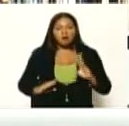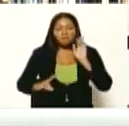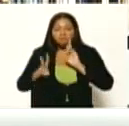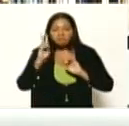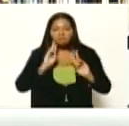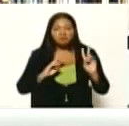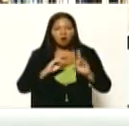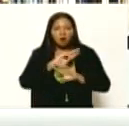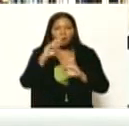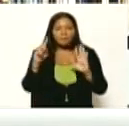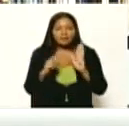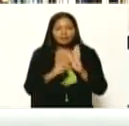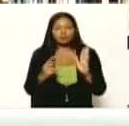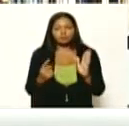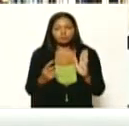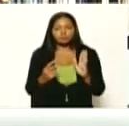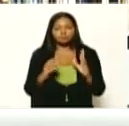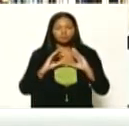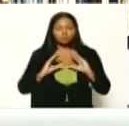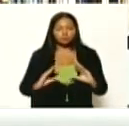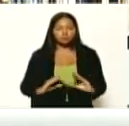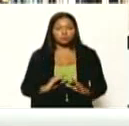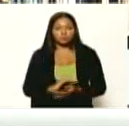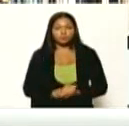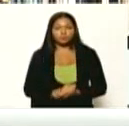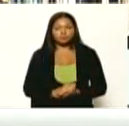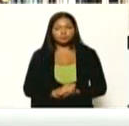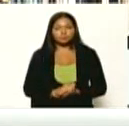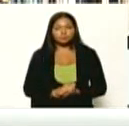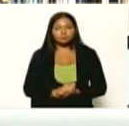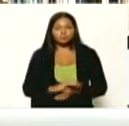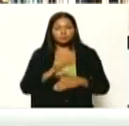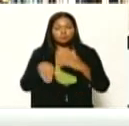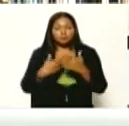el 100% del cuerpo humano, hasta que